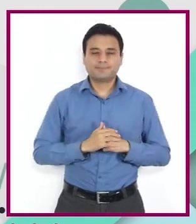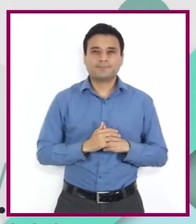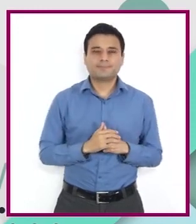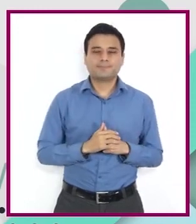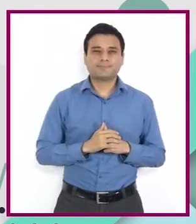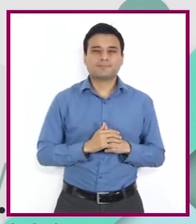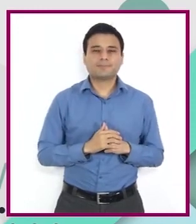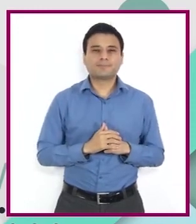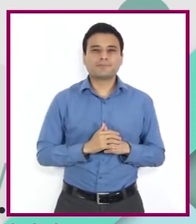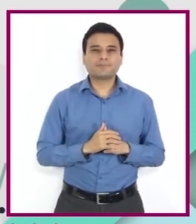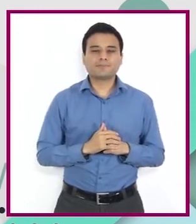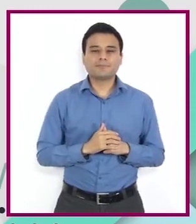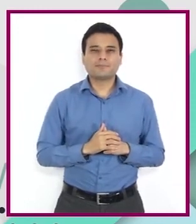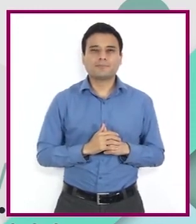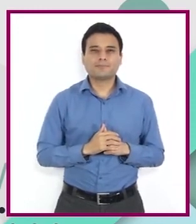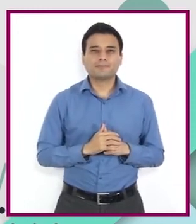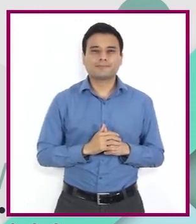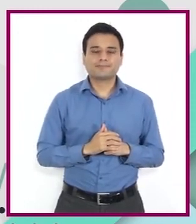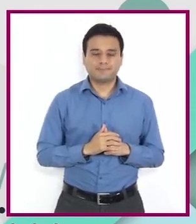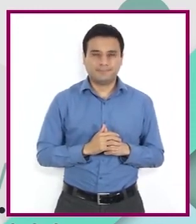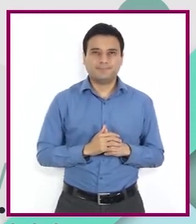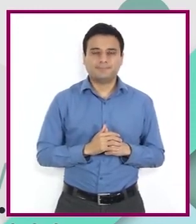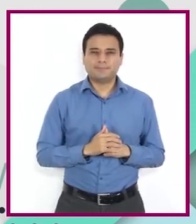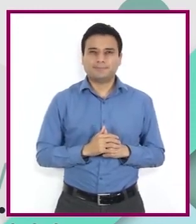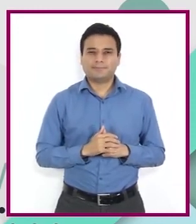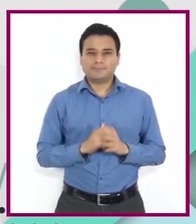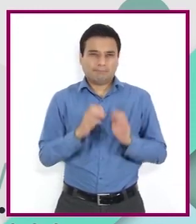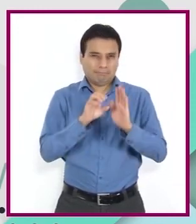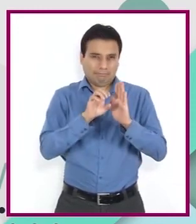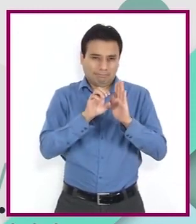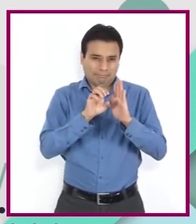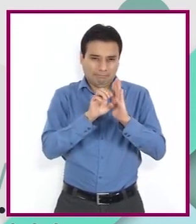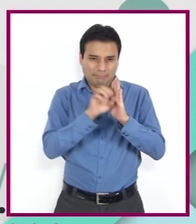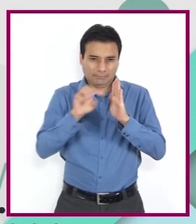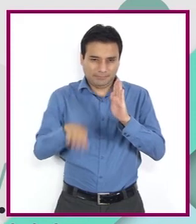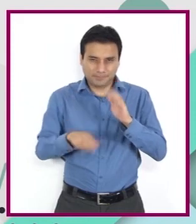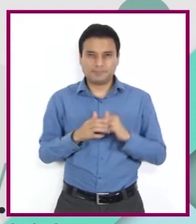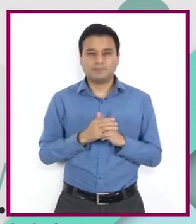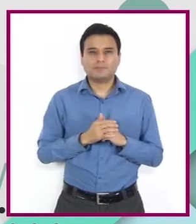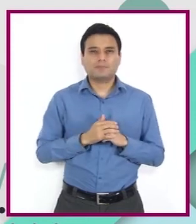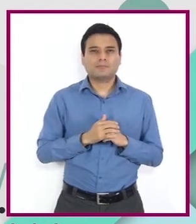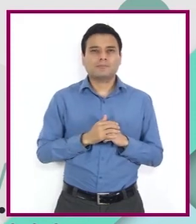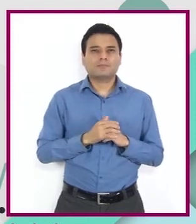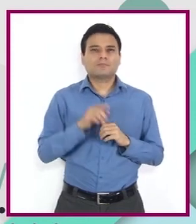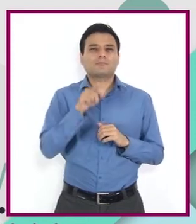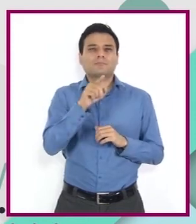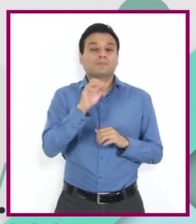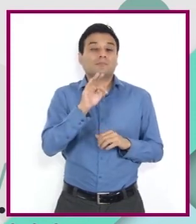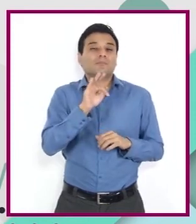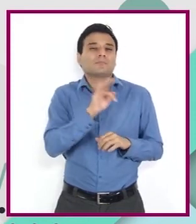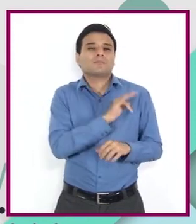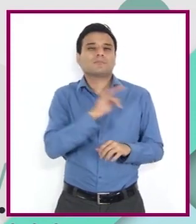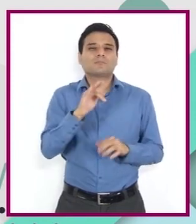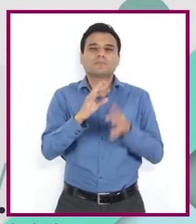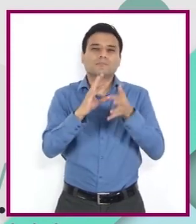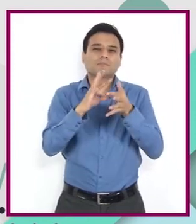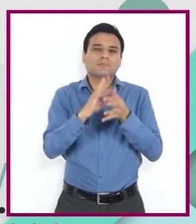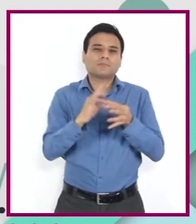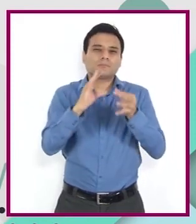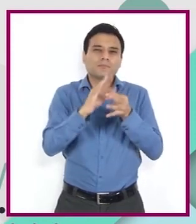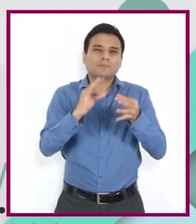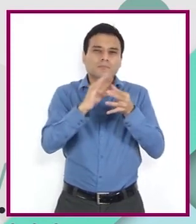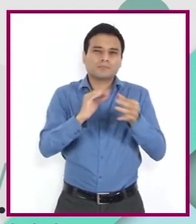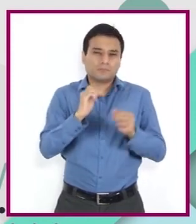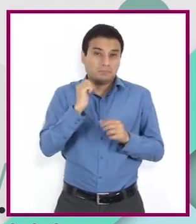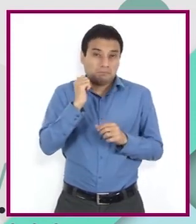velocidad, es decir, la rapidez. Ustedes, allá en casa, ¿podrían hacer algunas afirmaciones sobre los valores